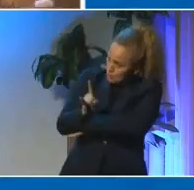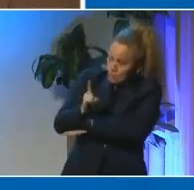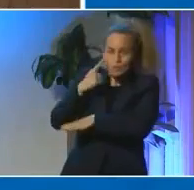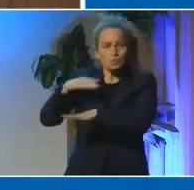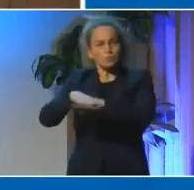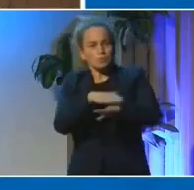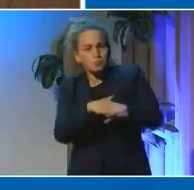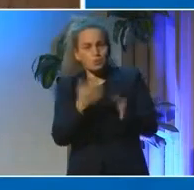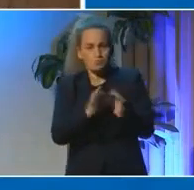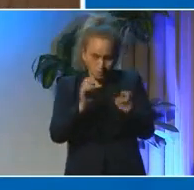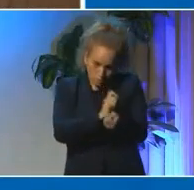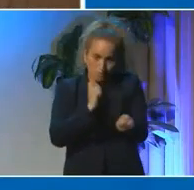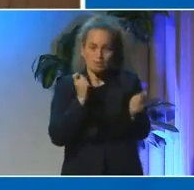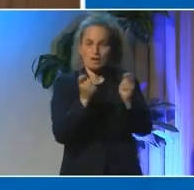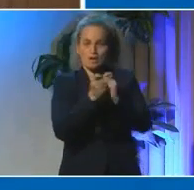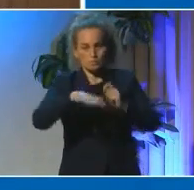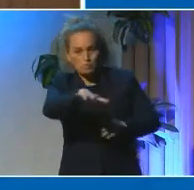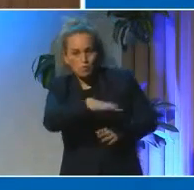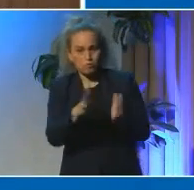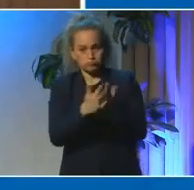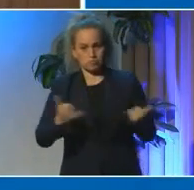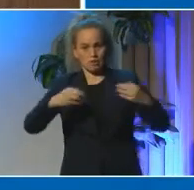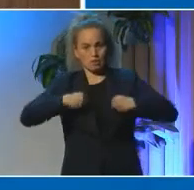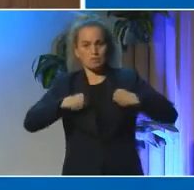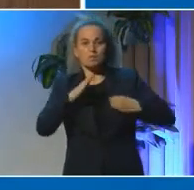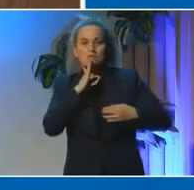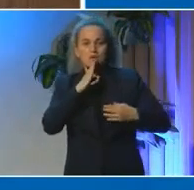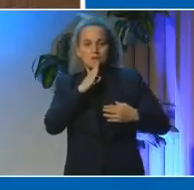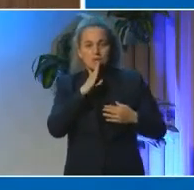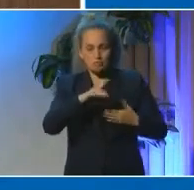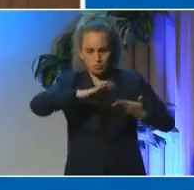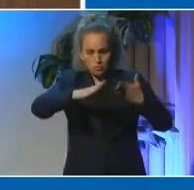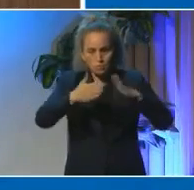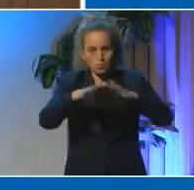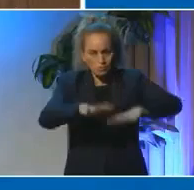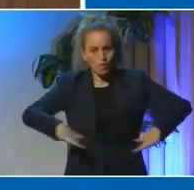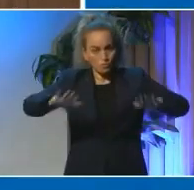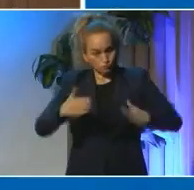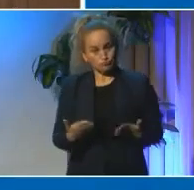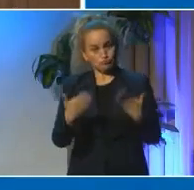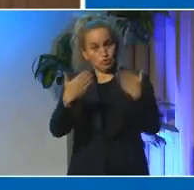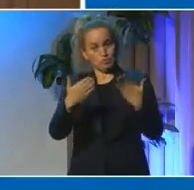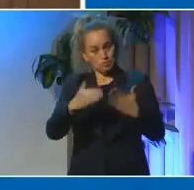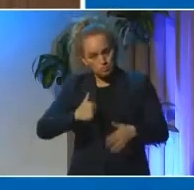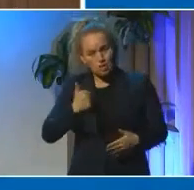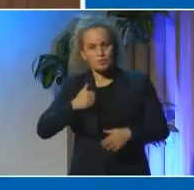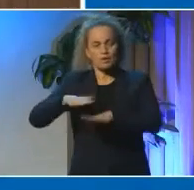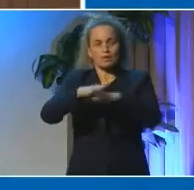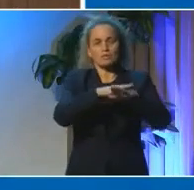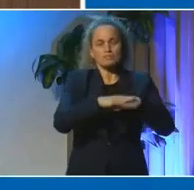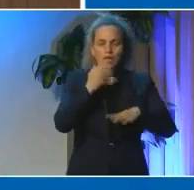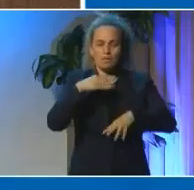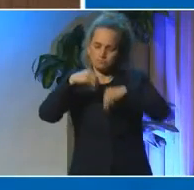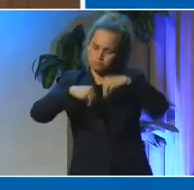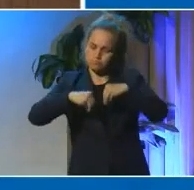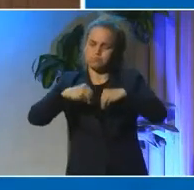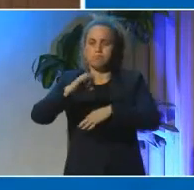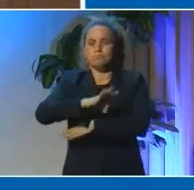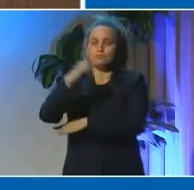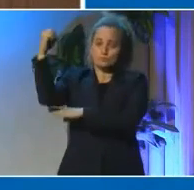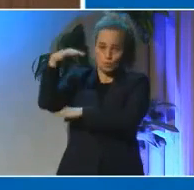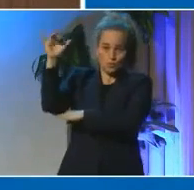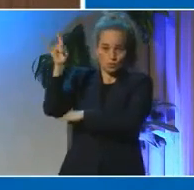ha llegado a transformar la realidad y la vida de esos territorios porque se han beneficiado de esa instalación del panel solar e